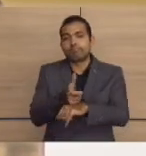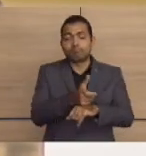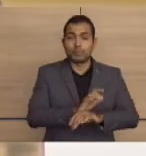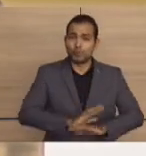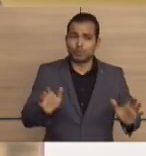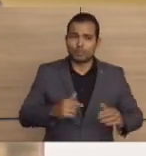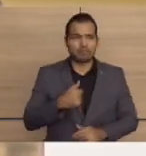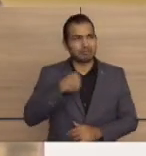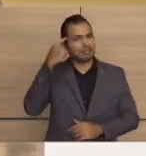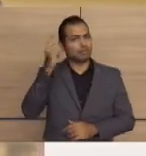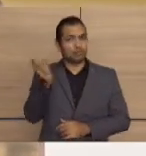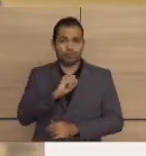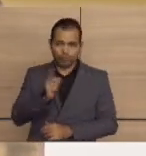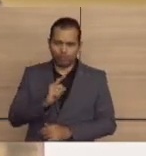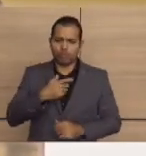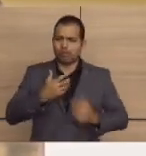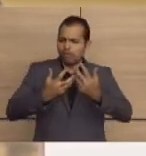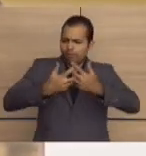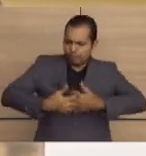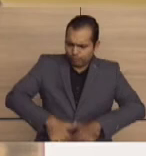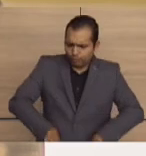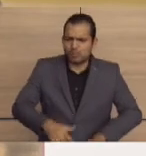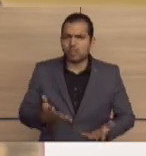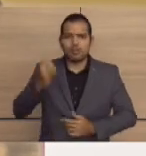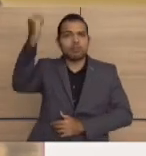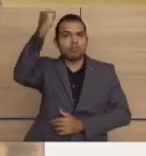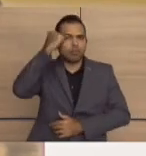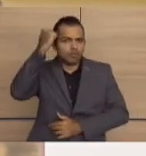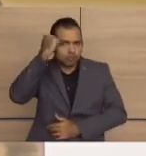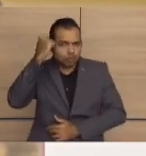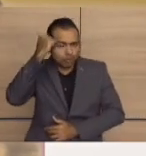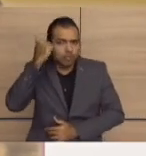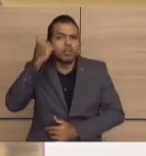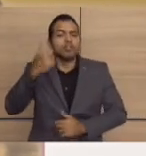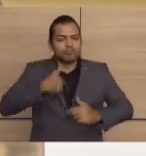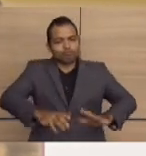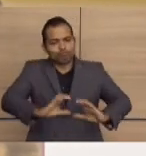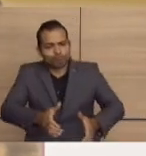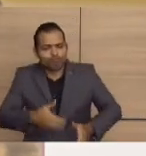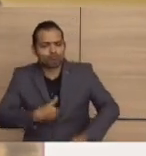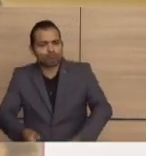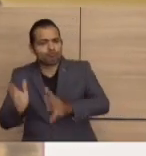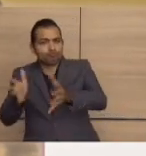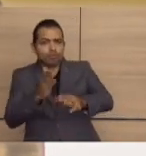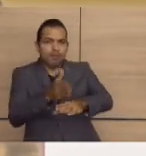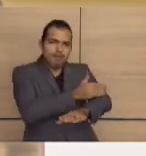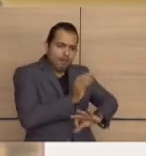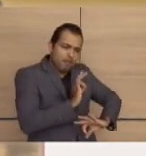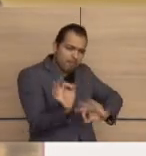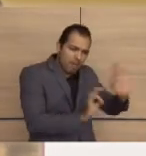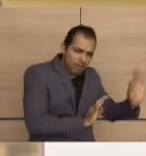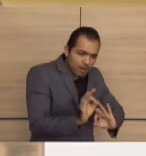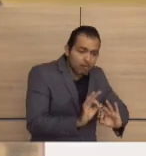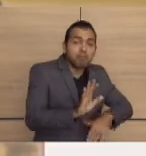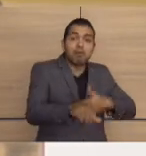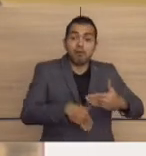tomarse el tiempo de formular la clase, de retroalimentar, de estar pendiente de los estudiantes, de tener